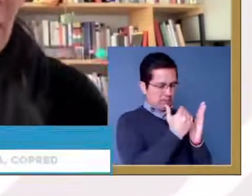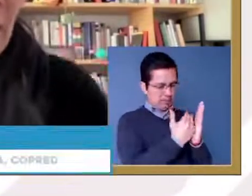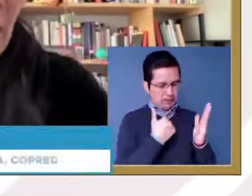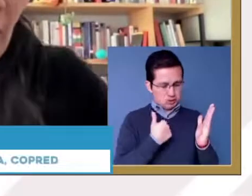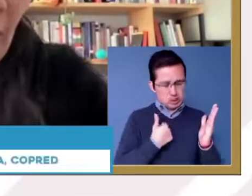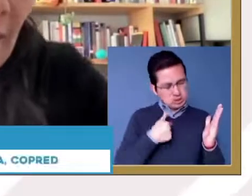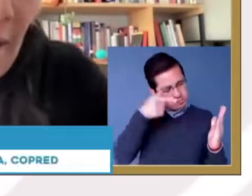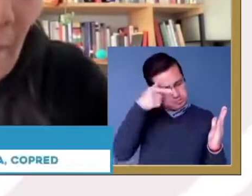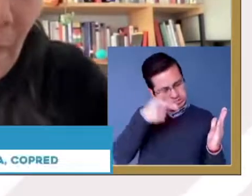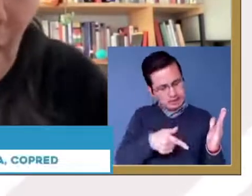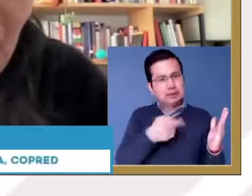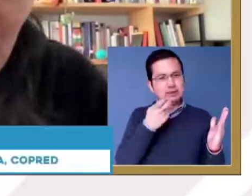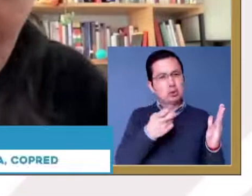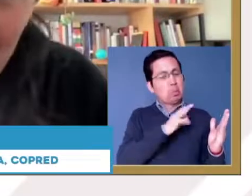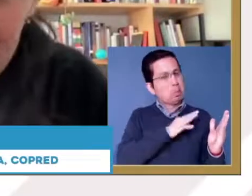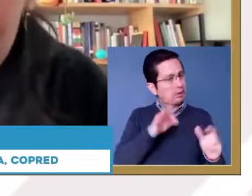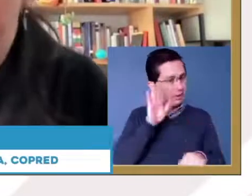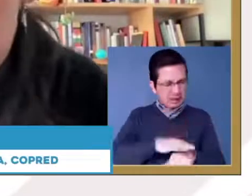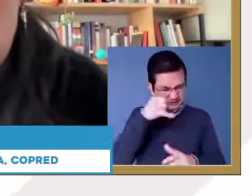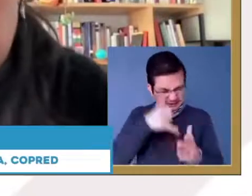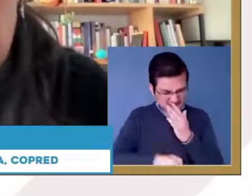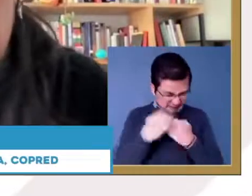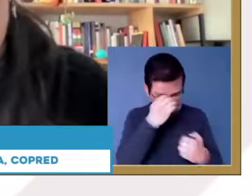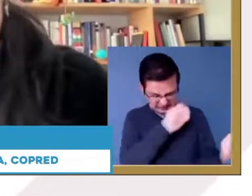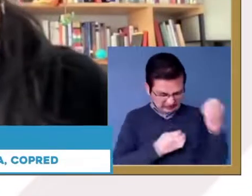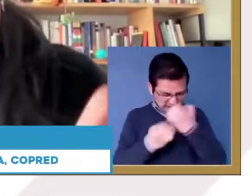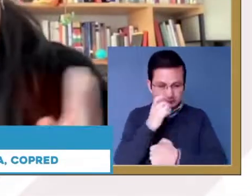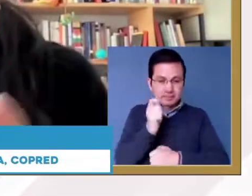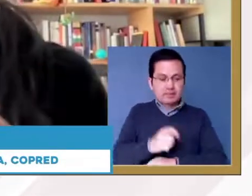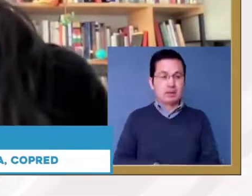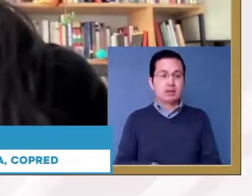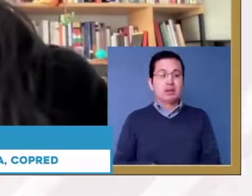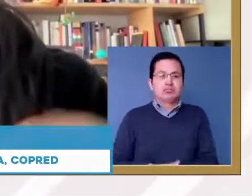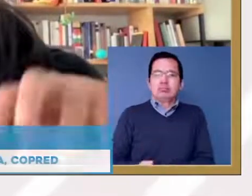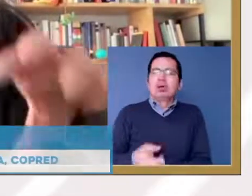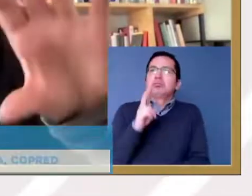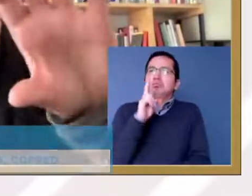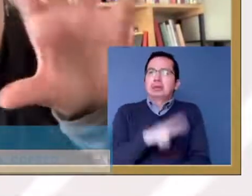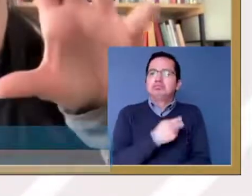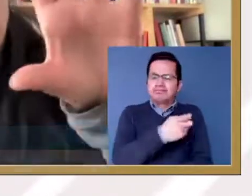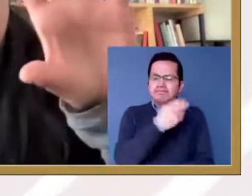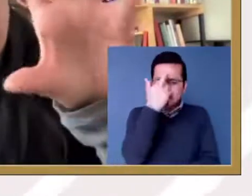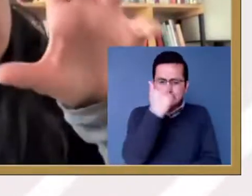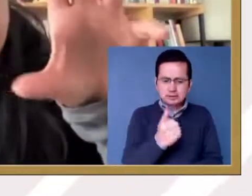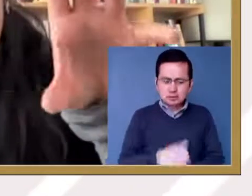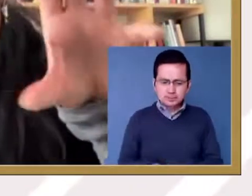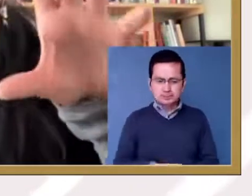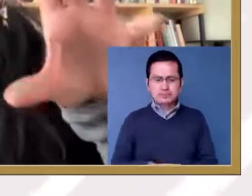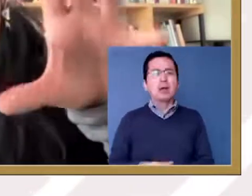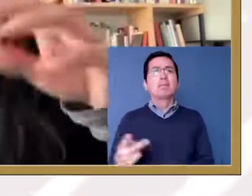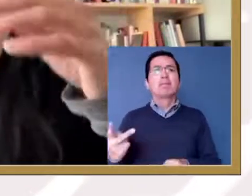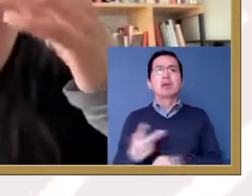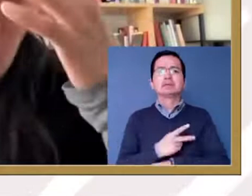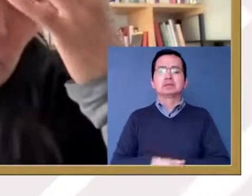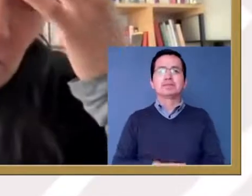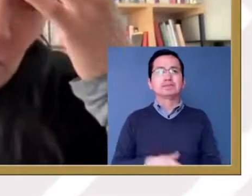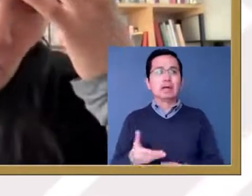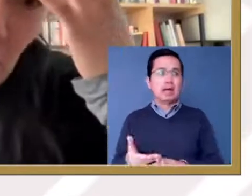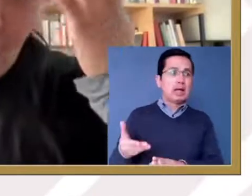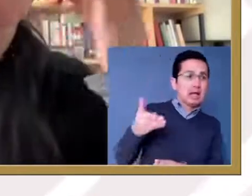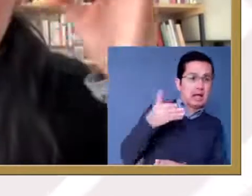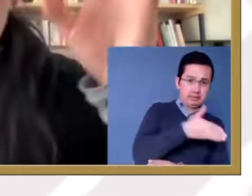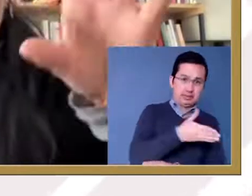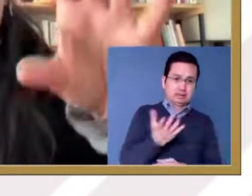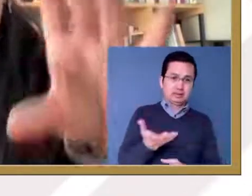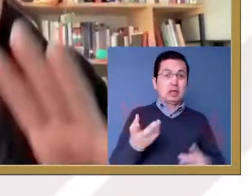analizarlos. La primera es esa distribución. Entonces tú pasas de tener a las personas, la percepción sobre la discriminación a las